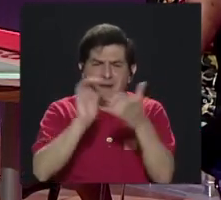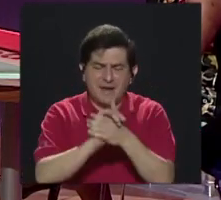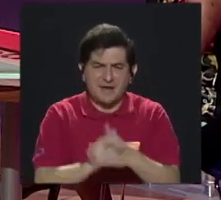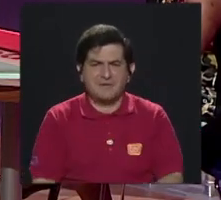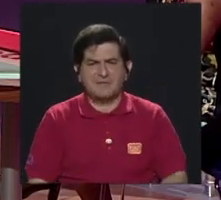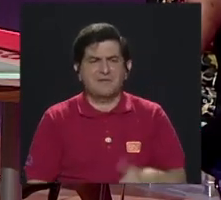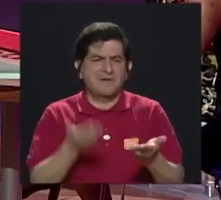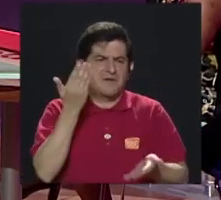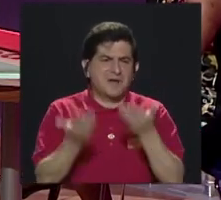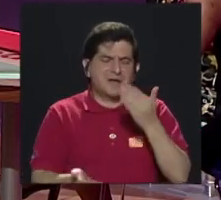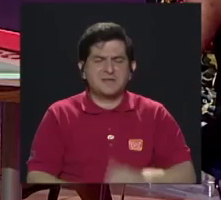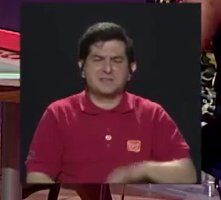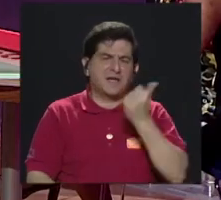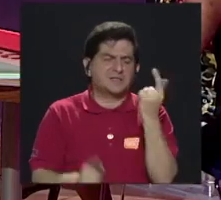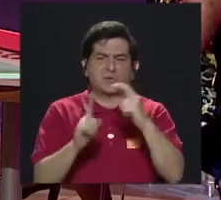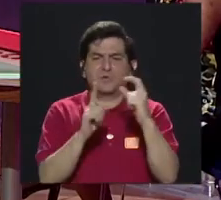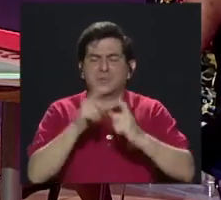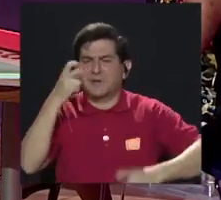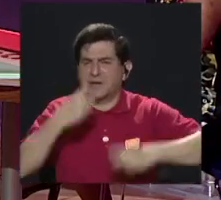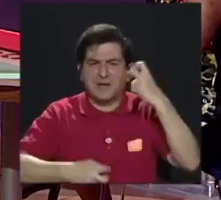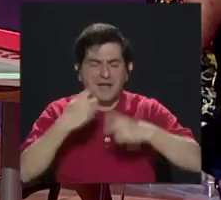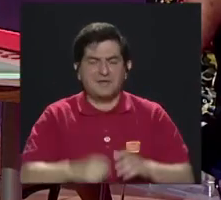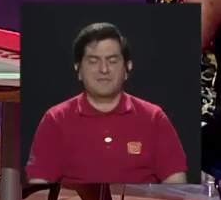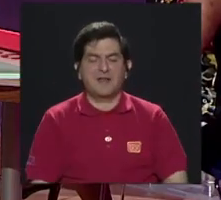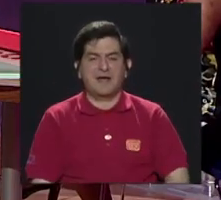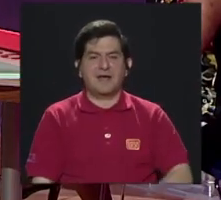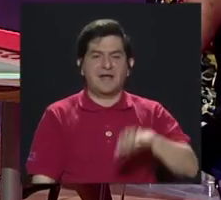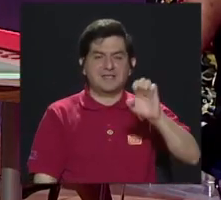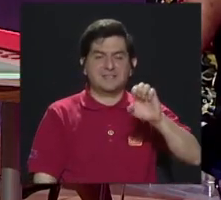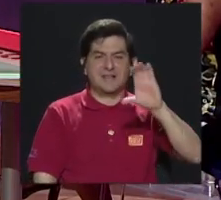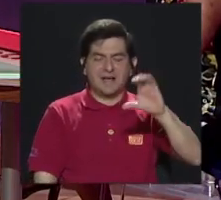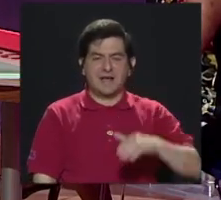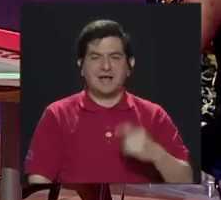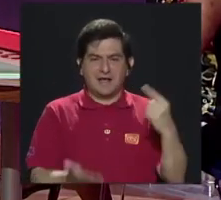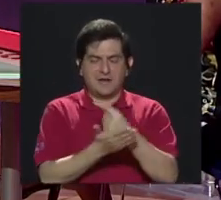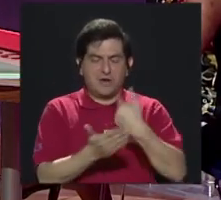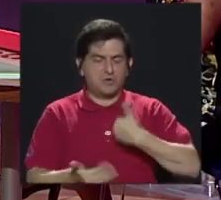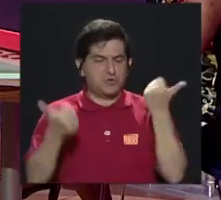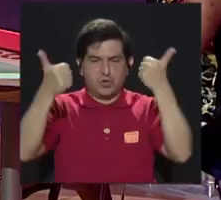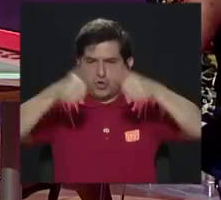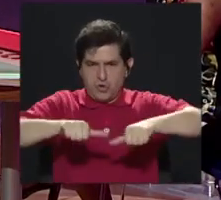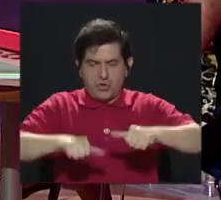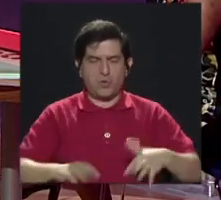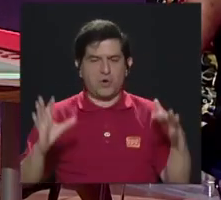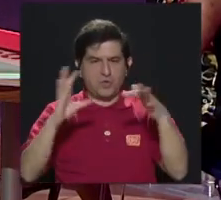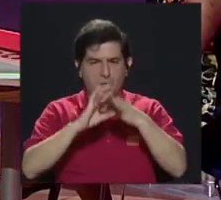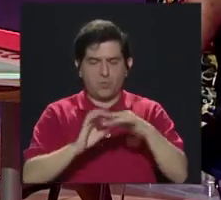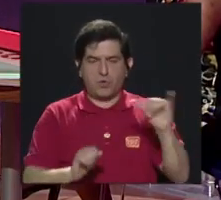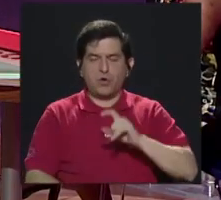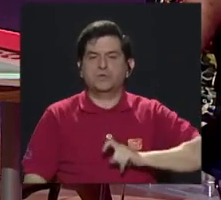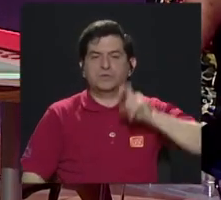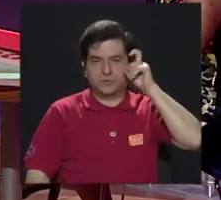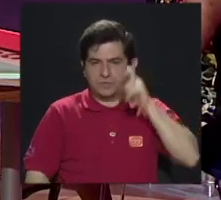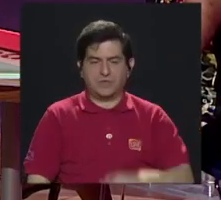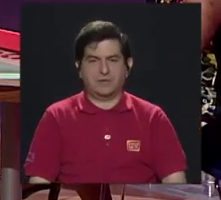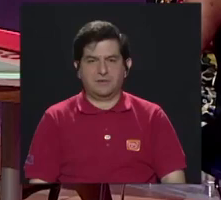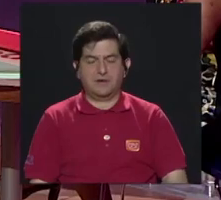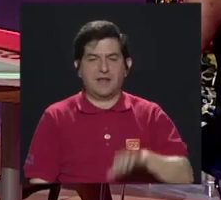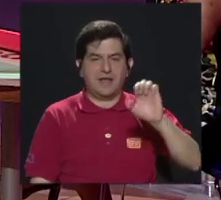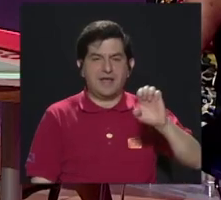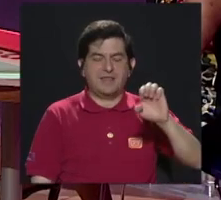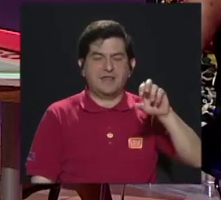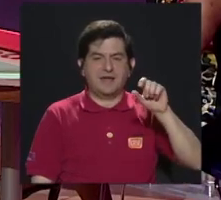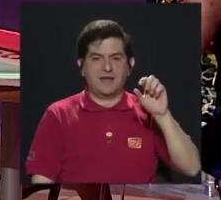cause tanto problema. No. Y Estela Carrasco de Guadalupe, yo no estoy de acuerdo en las uniones del mismo sexo. Edgar Chacón